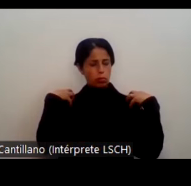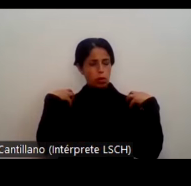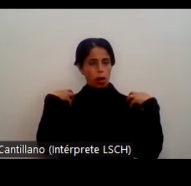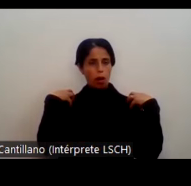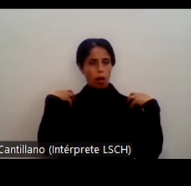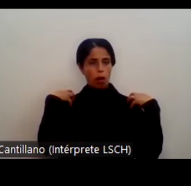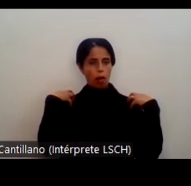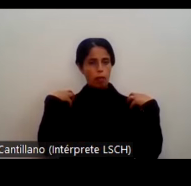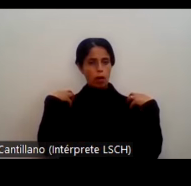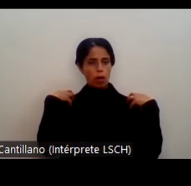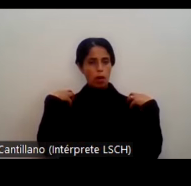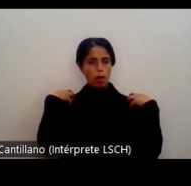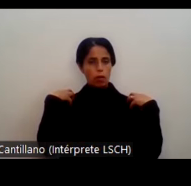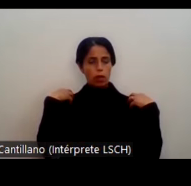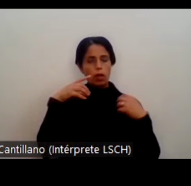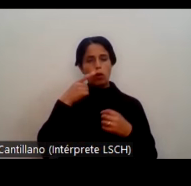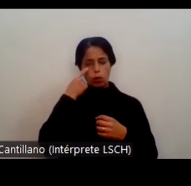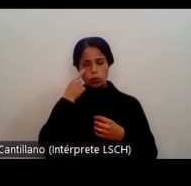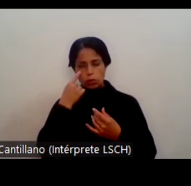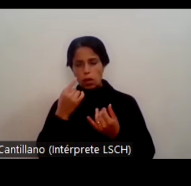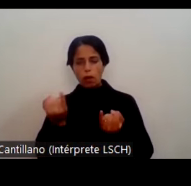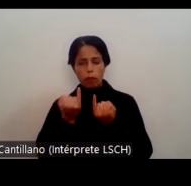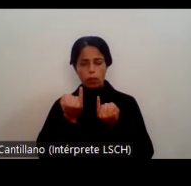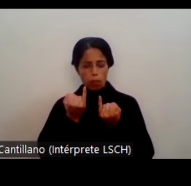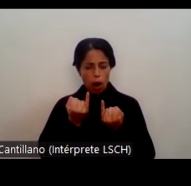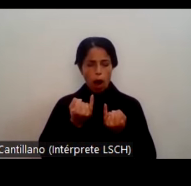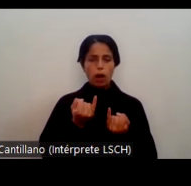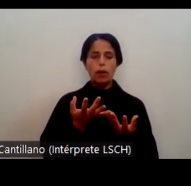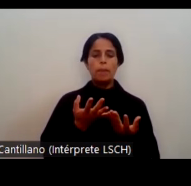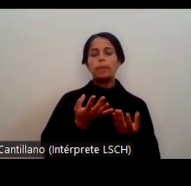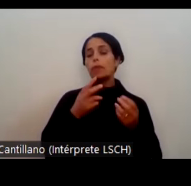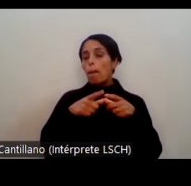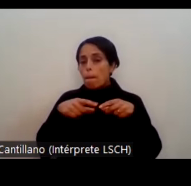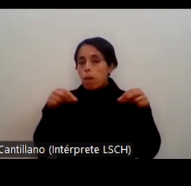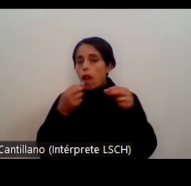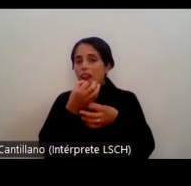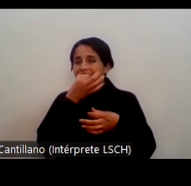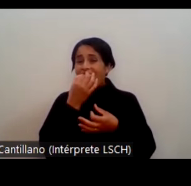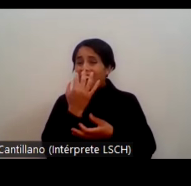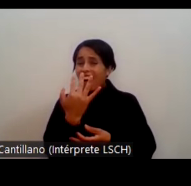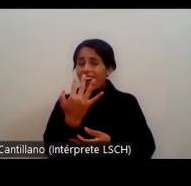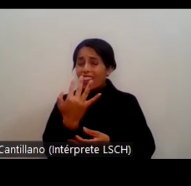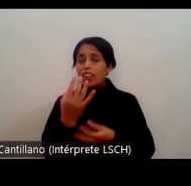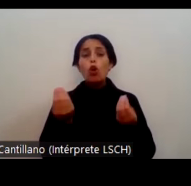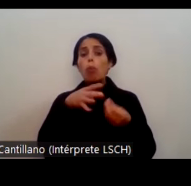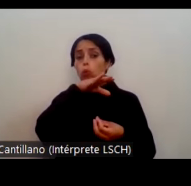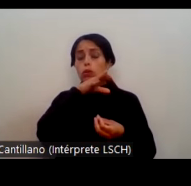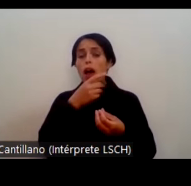conocimiento muy profundo de las plantas locales y de su dosificación, ¿no? Y de su